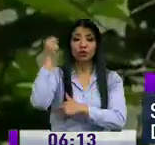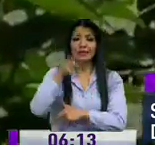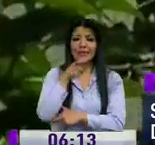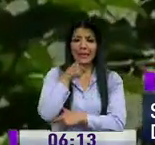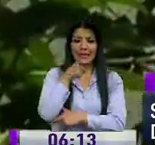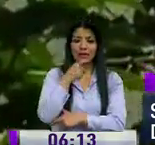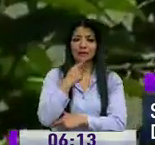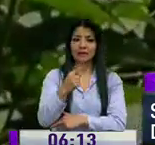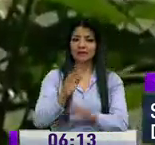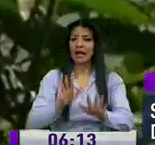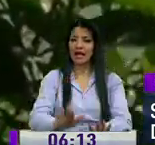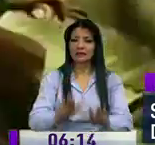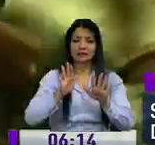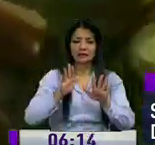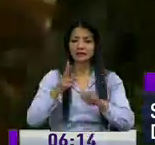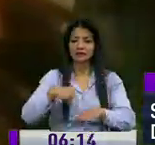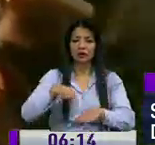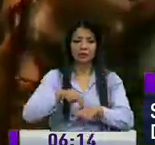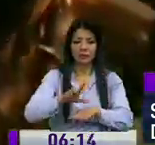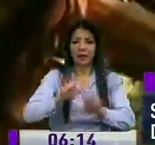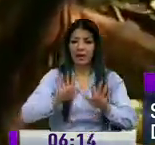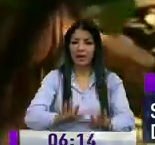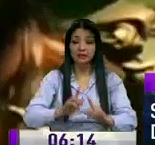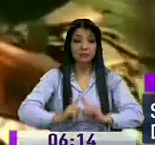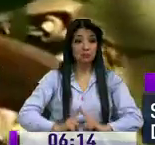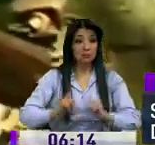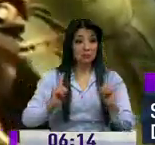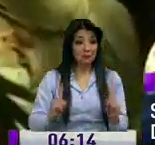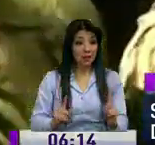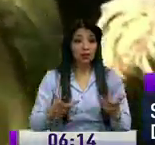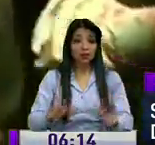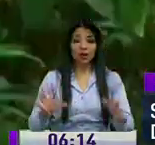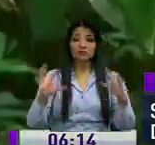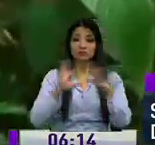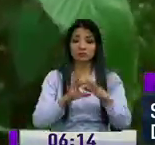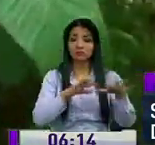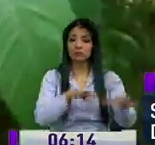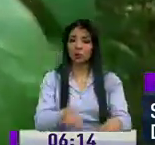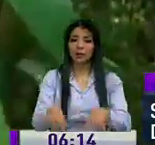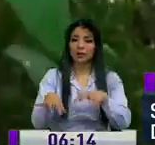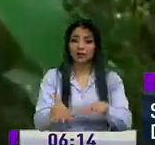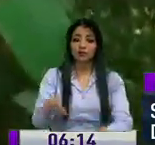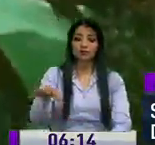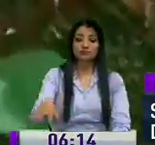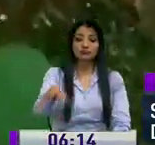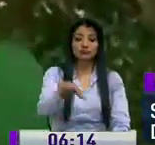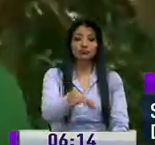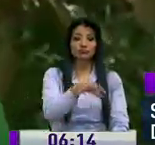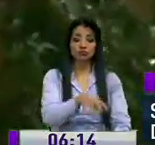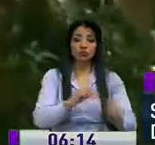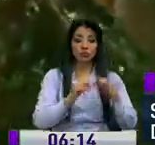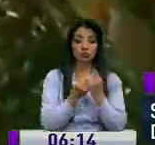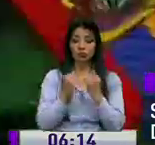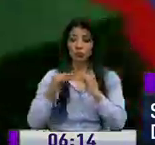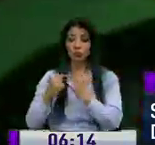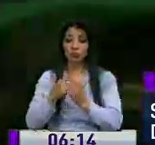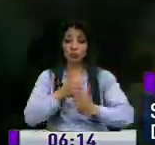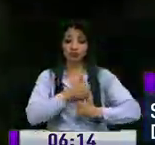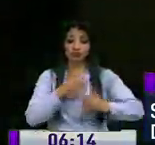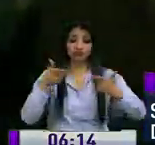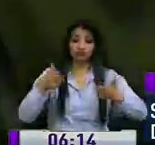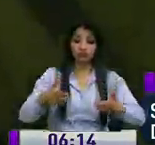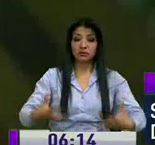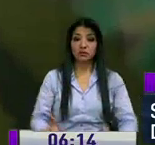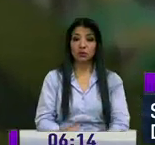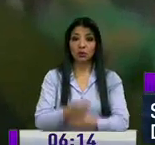son circunstancias normales para el vecino país. Sin embargo, existe coordinación en cada una de las jurisdicciones a través de los destacamentos para garantizar la seguridad en